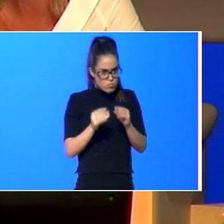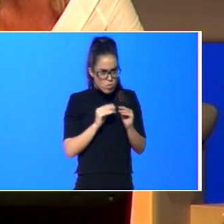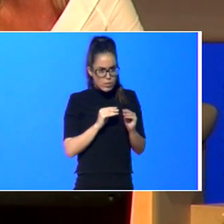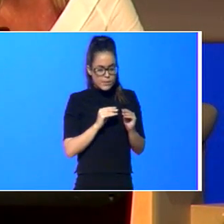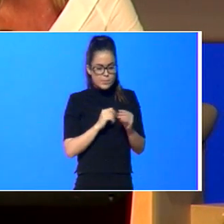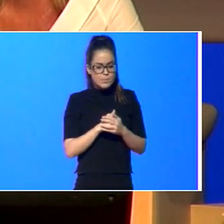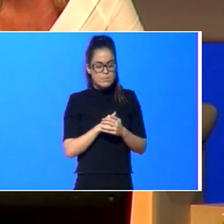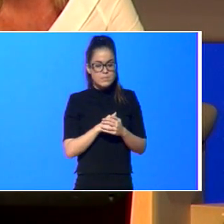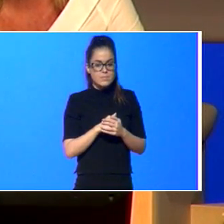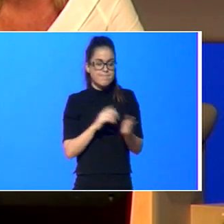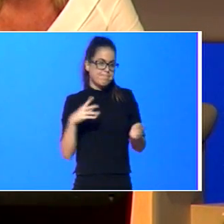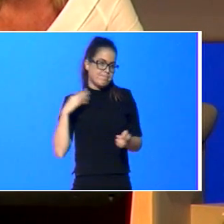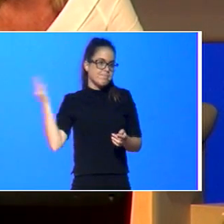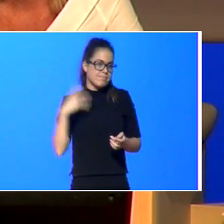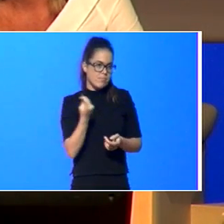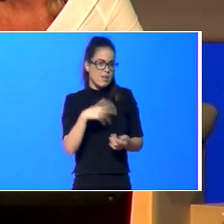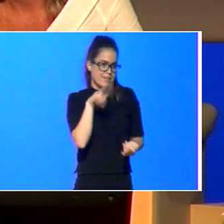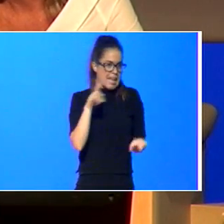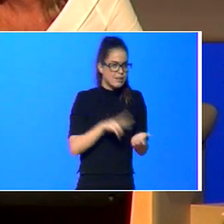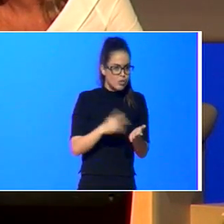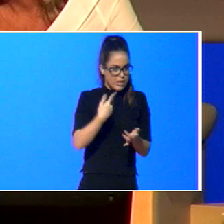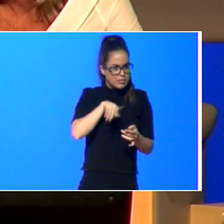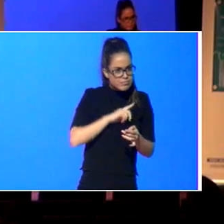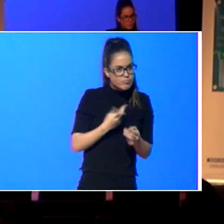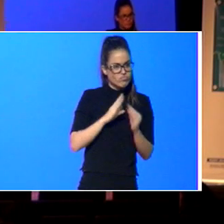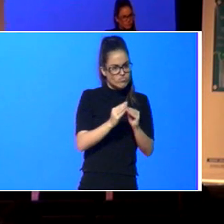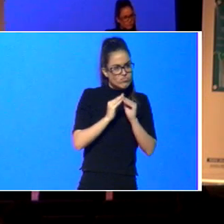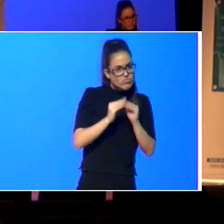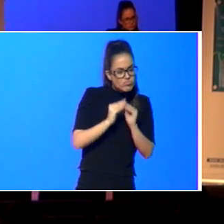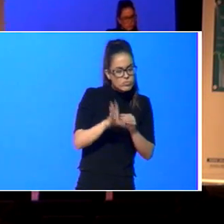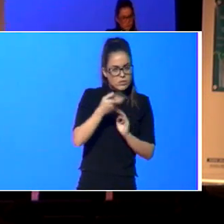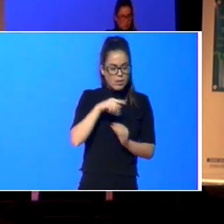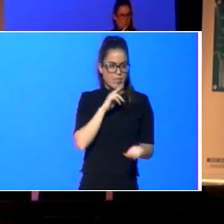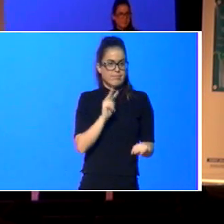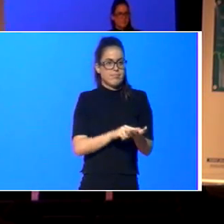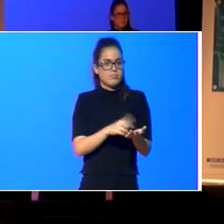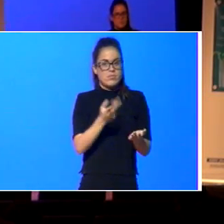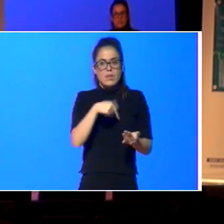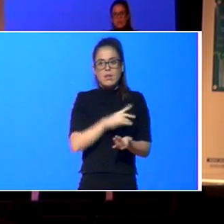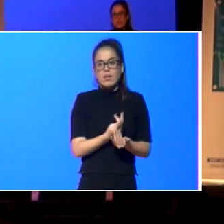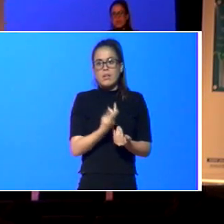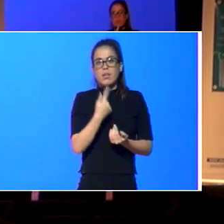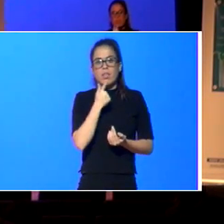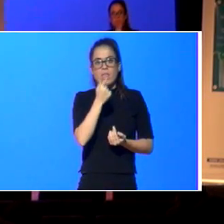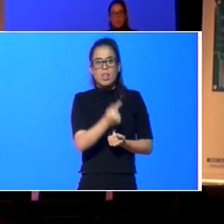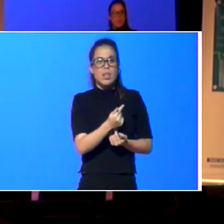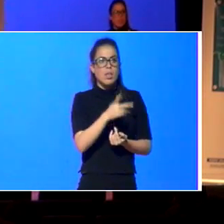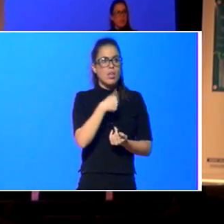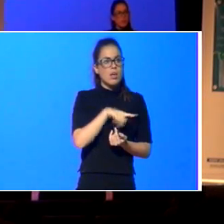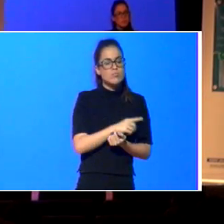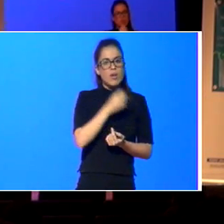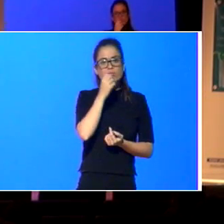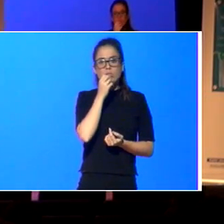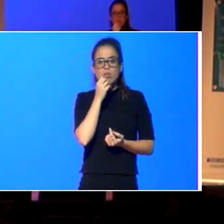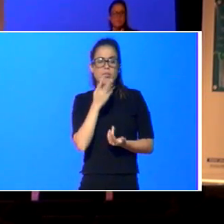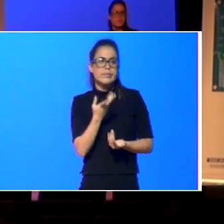hay que reconocer lo que se ha hecho. Entonces, tampoco creo que tengamos que salir de aquí pensando ahí, hemos empezado muy bien, muy alto, y ahora parece que